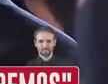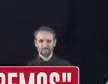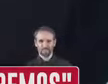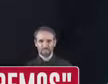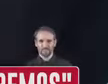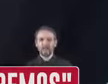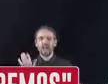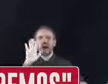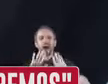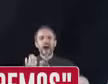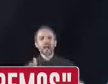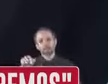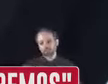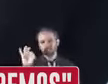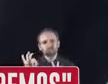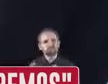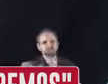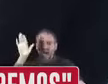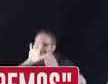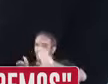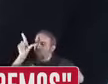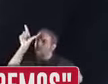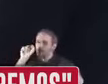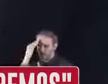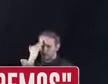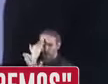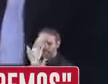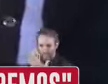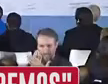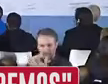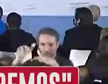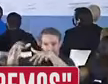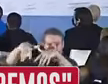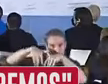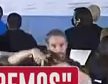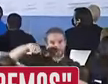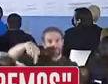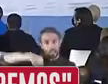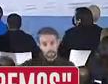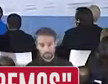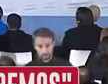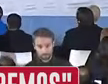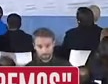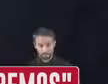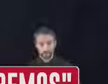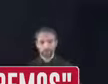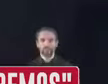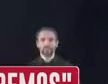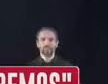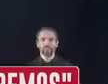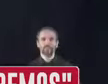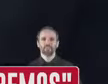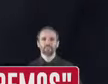armamos el país para enfrentar lo que venía y claro